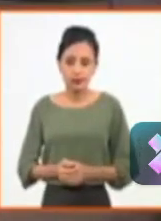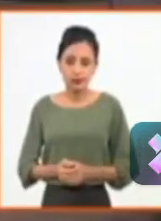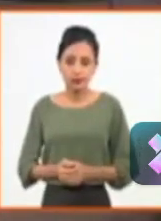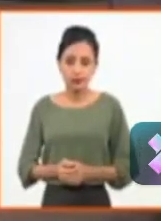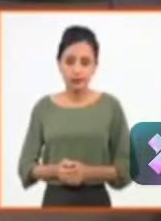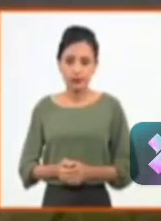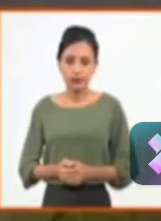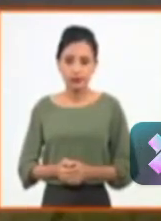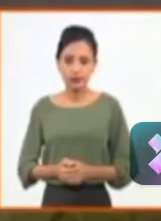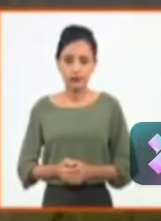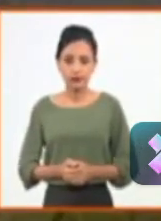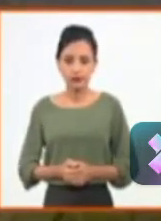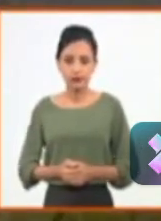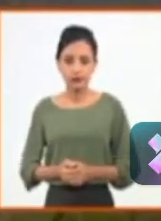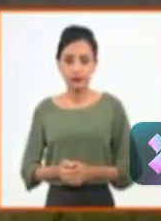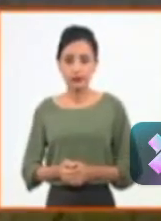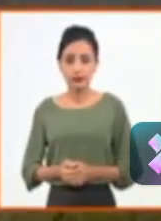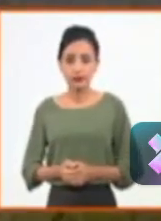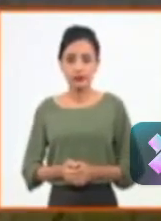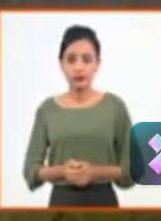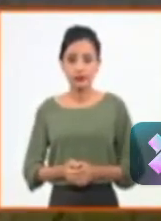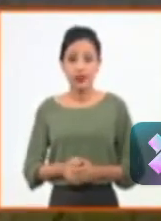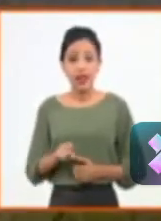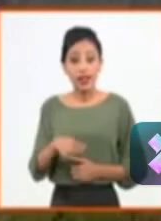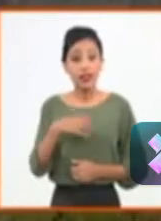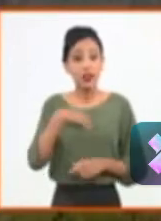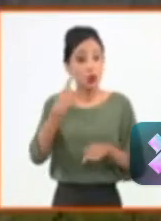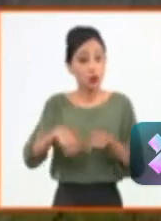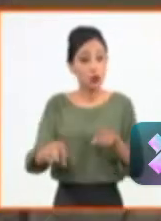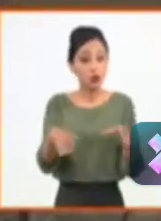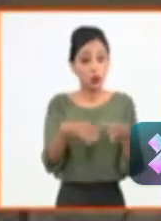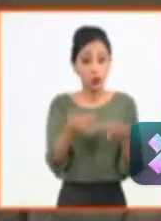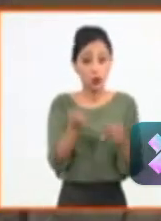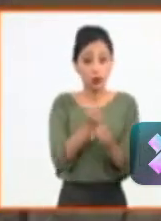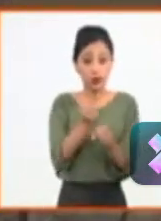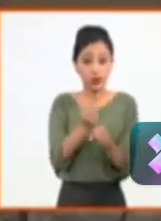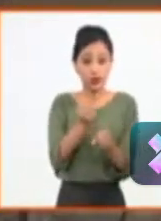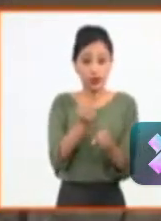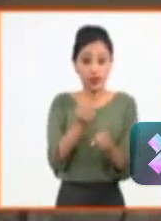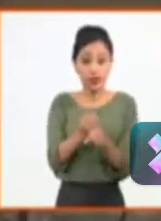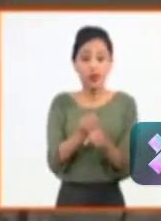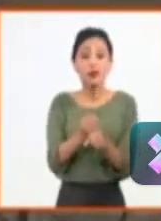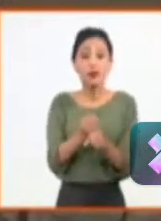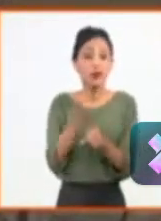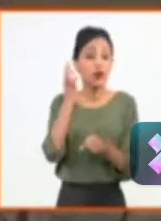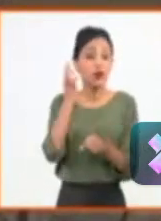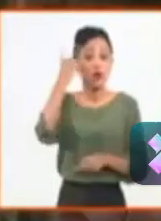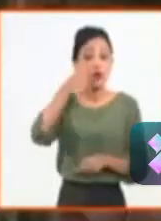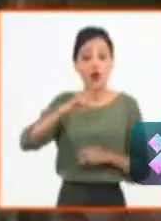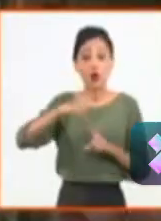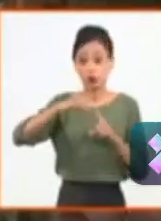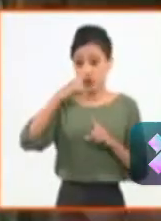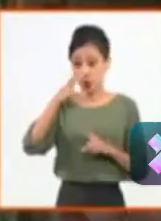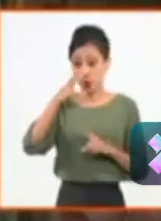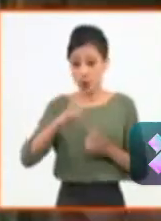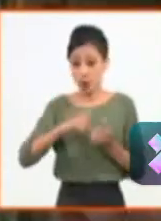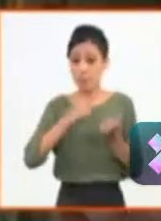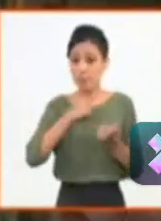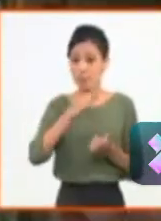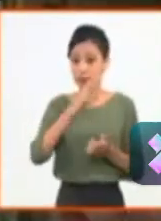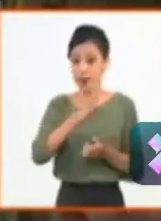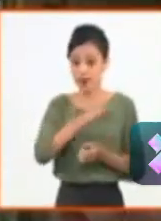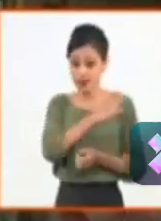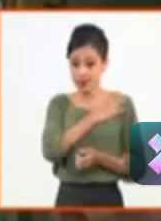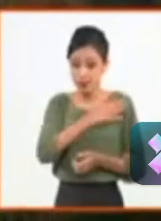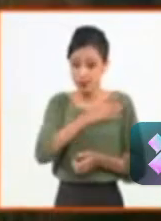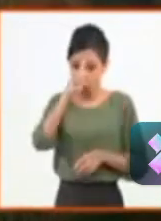Teníamos también otro grupo de trabajo en el Hospital Faustino Pérez, en la sala L del Faustino Pérez, donde iniciamos igual con un grupo reducido de camas, teniendo en cuenta,